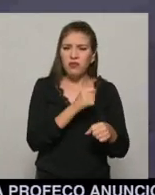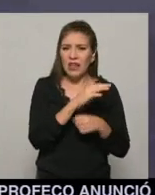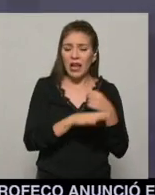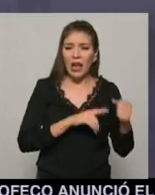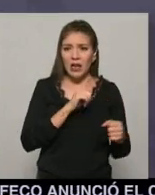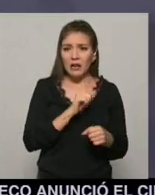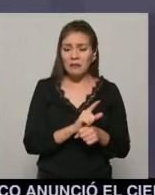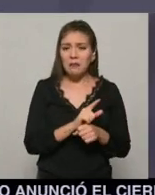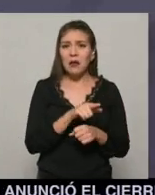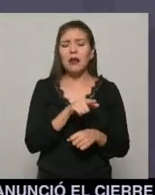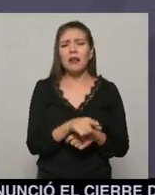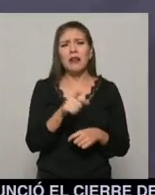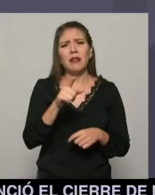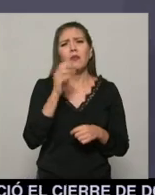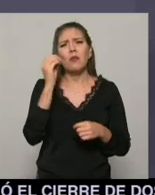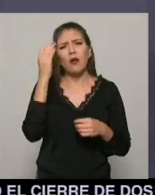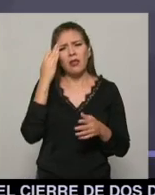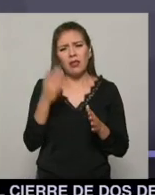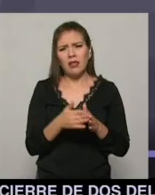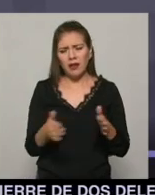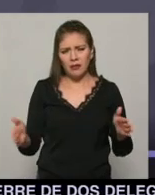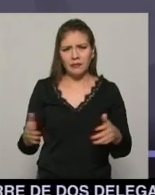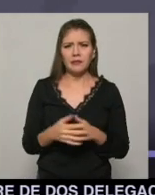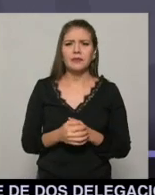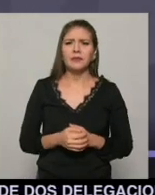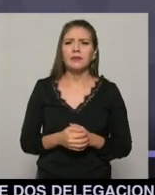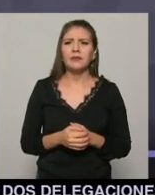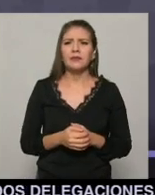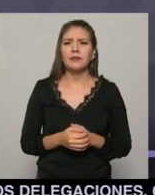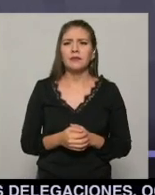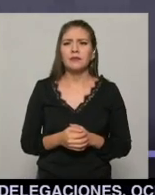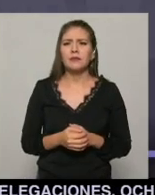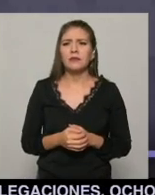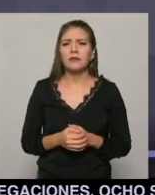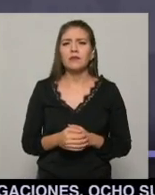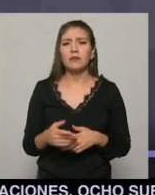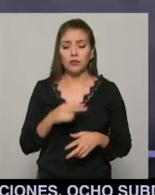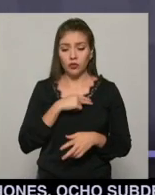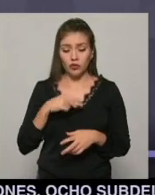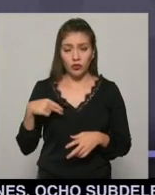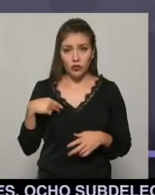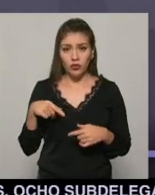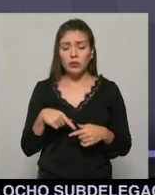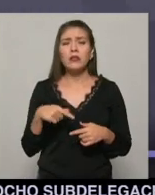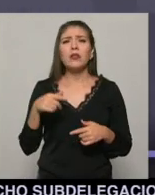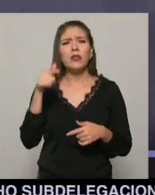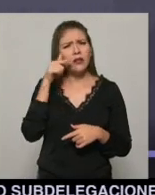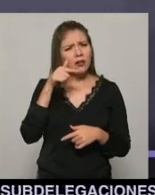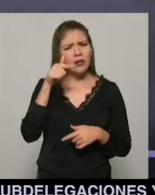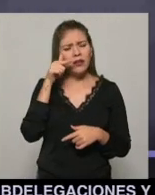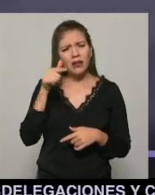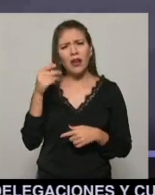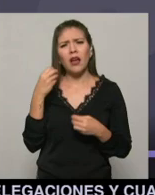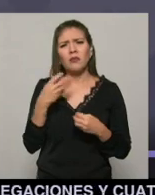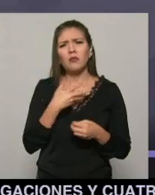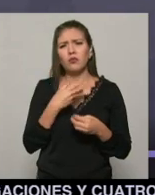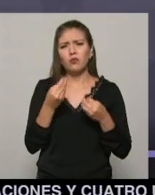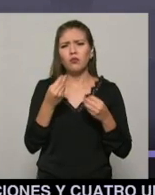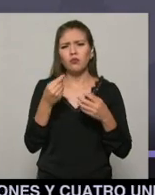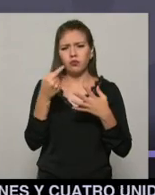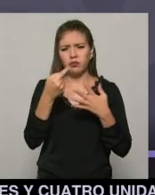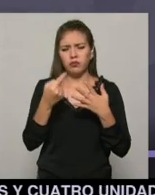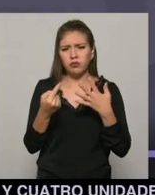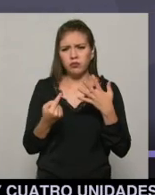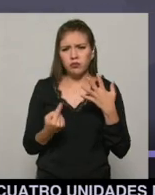laxas. En un momento vamos a hablar de eso. Nosotros, como 1 Millón de Esperanzas, hemos detectado una serie de puntos que efectivamente pues